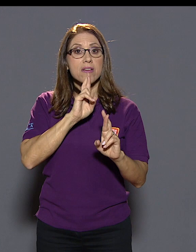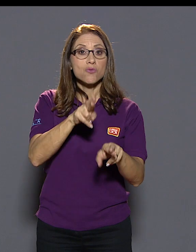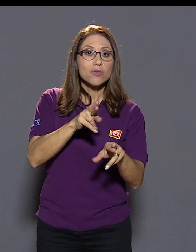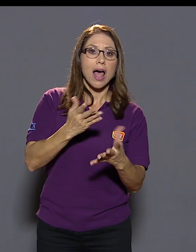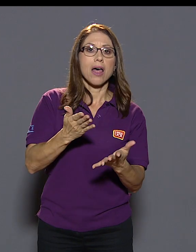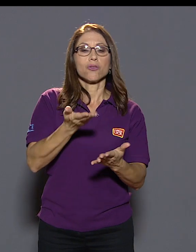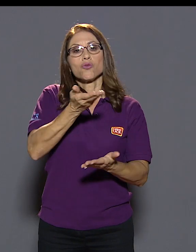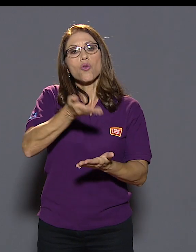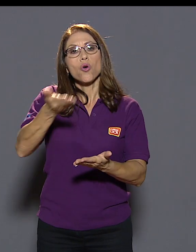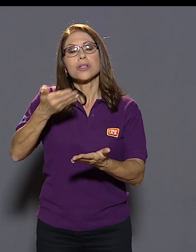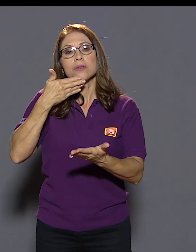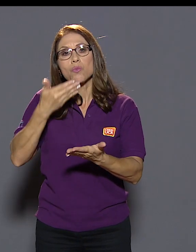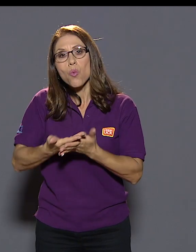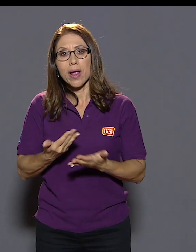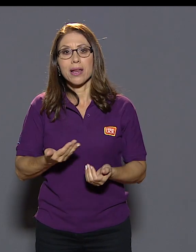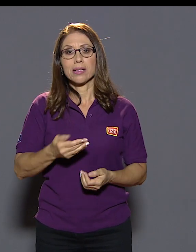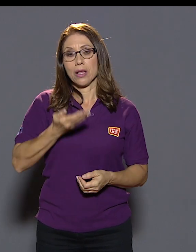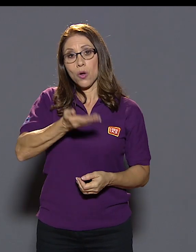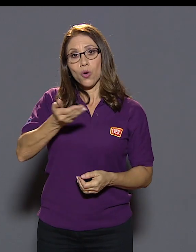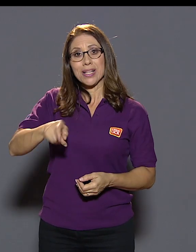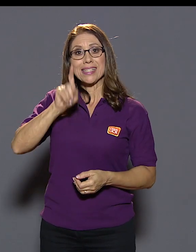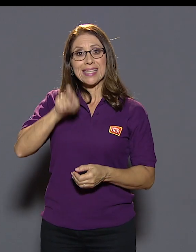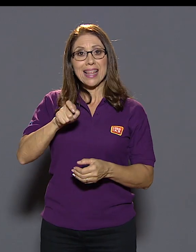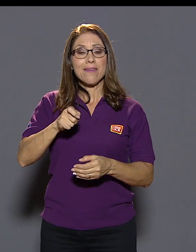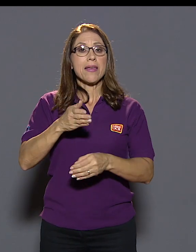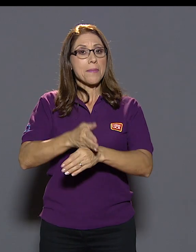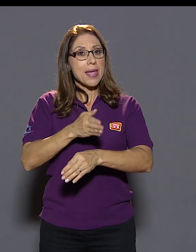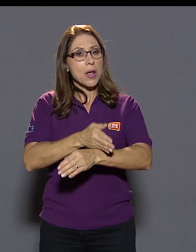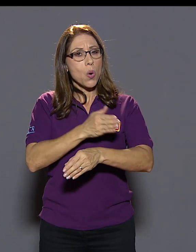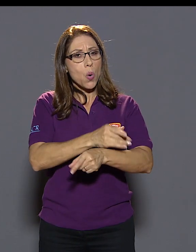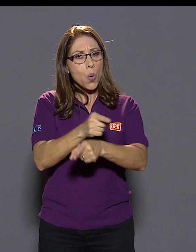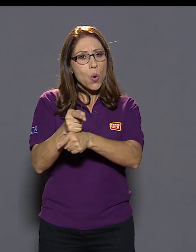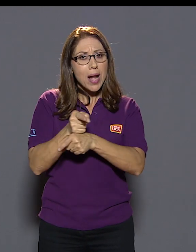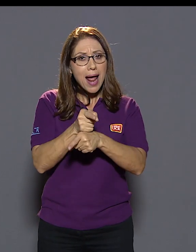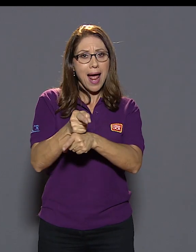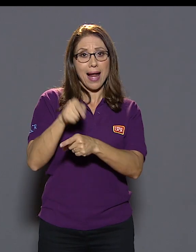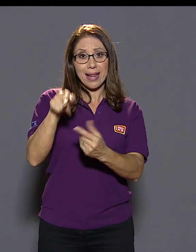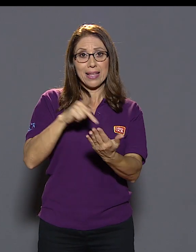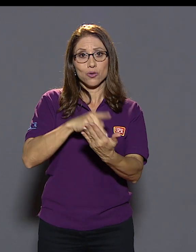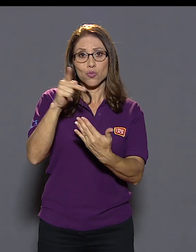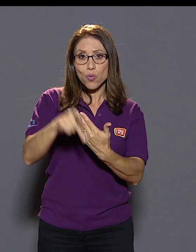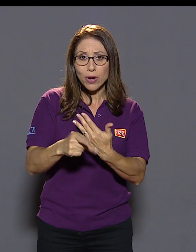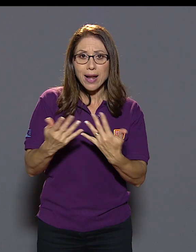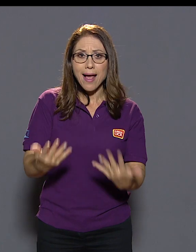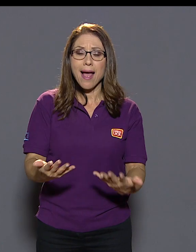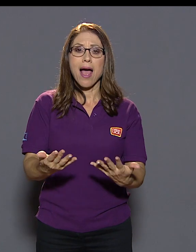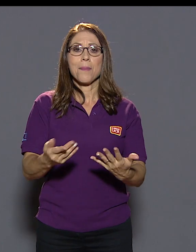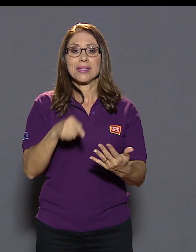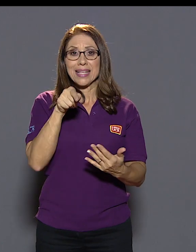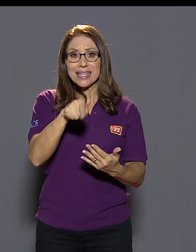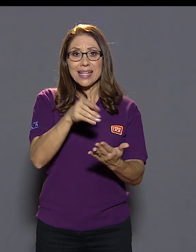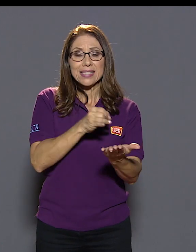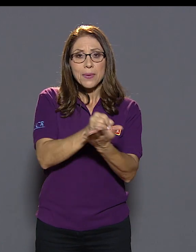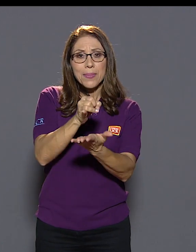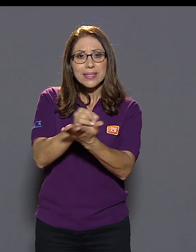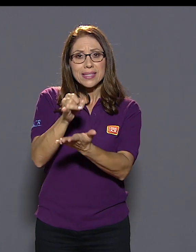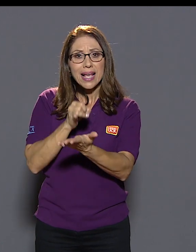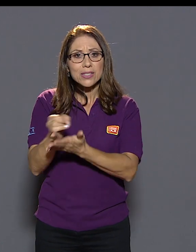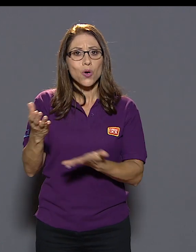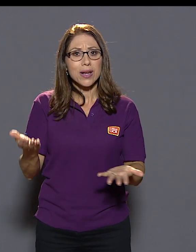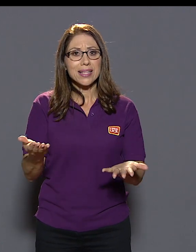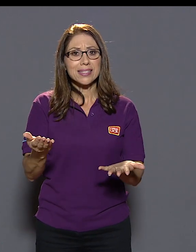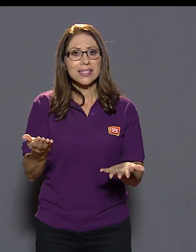las cosas buenas, las cosas que hay que mejorar en estos programas, en estas